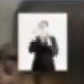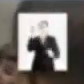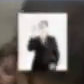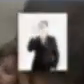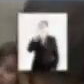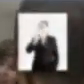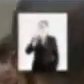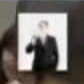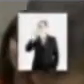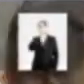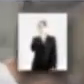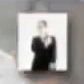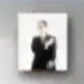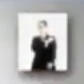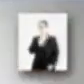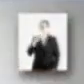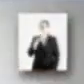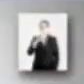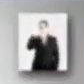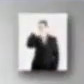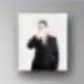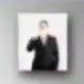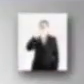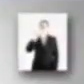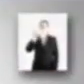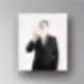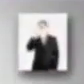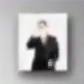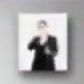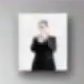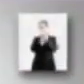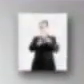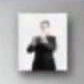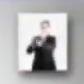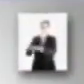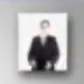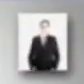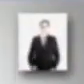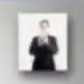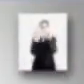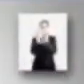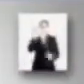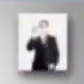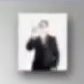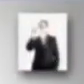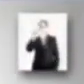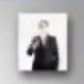esperanza debe pervivir. No es así. No creo que esto tenga